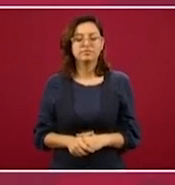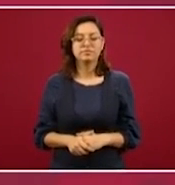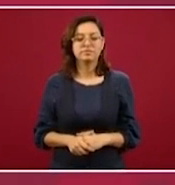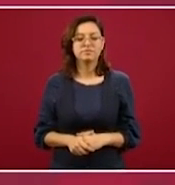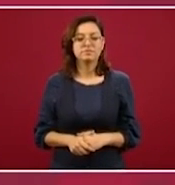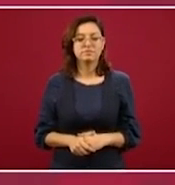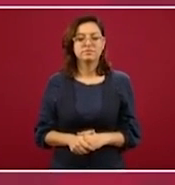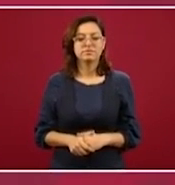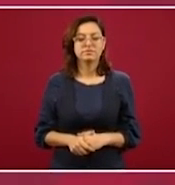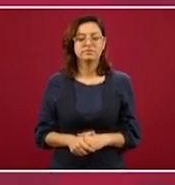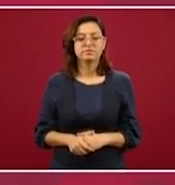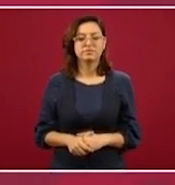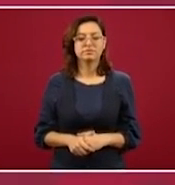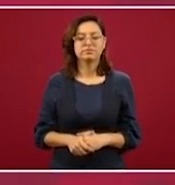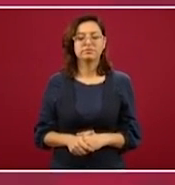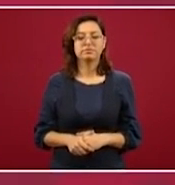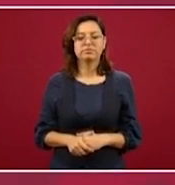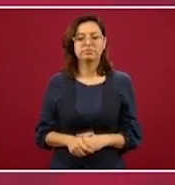hacen